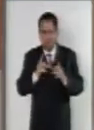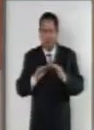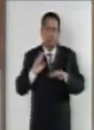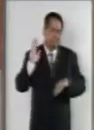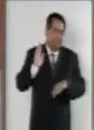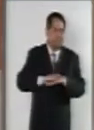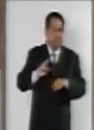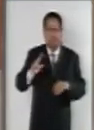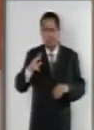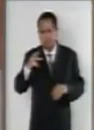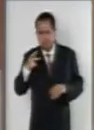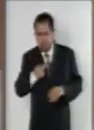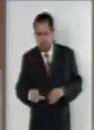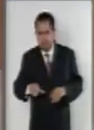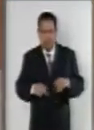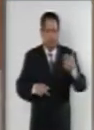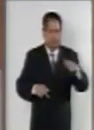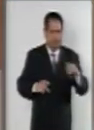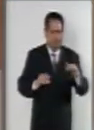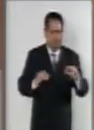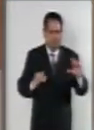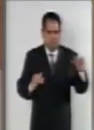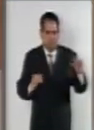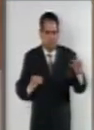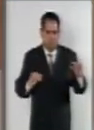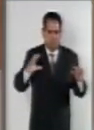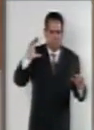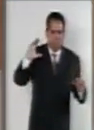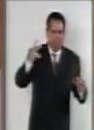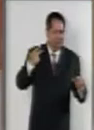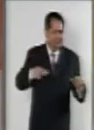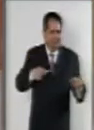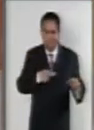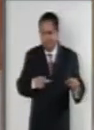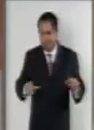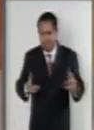pobres y ricos. Y es ofensivo que su discurso